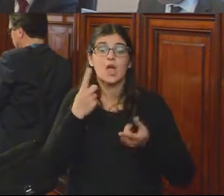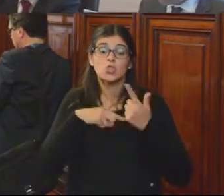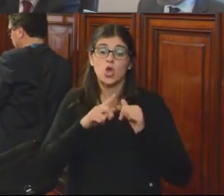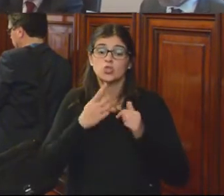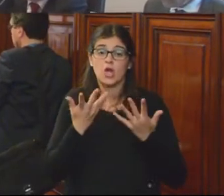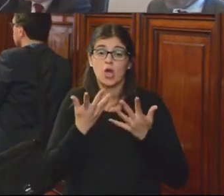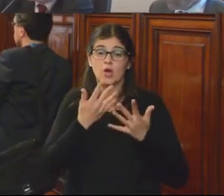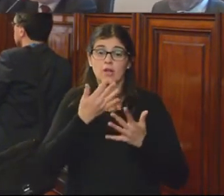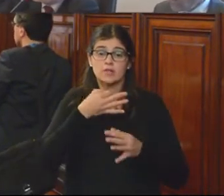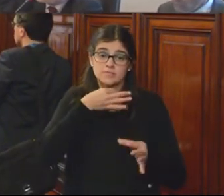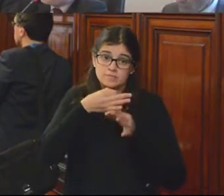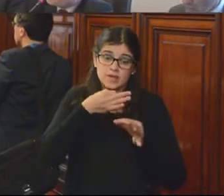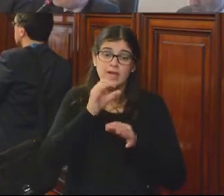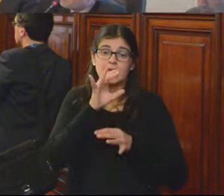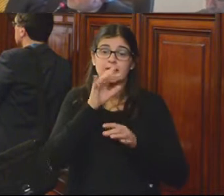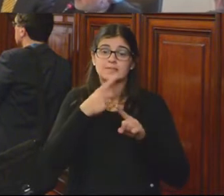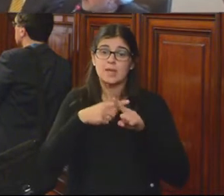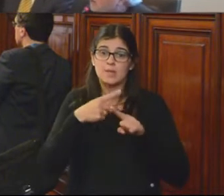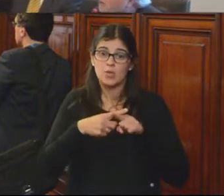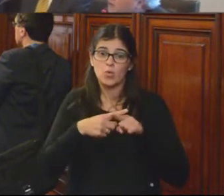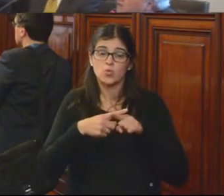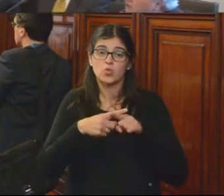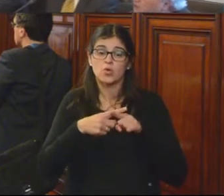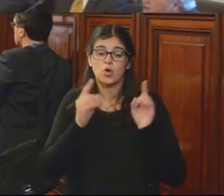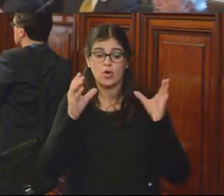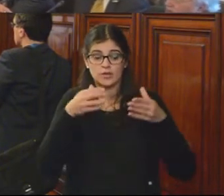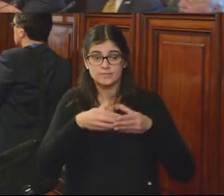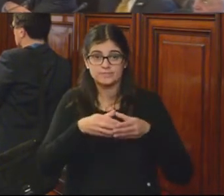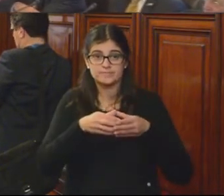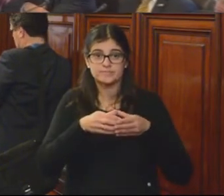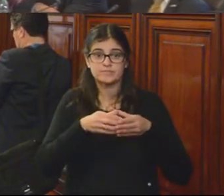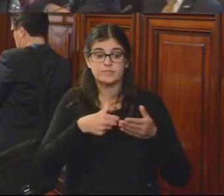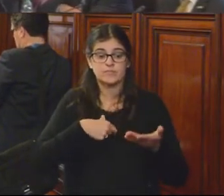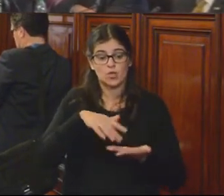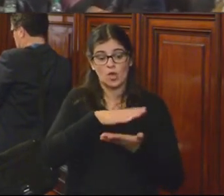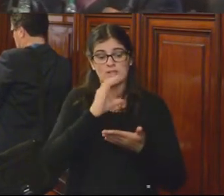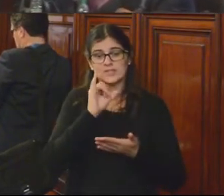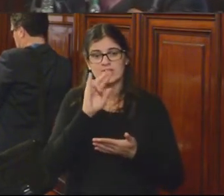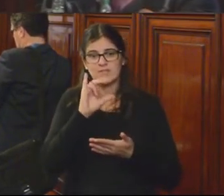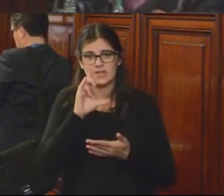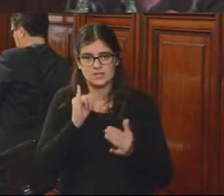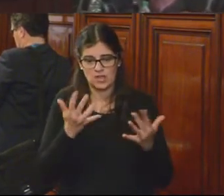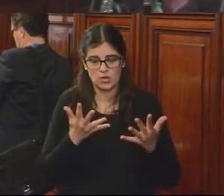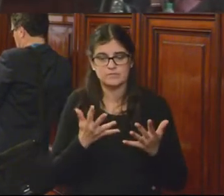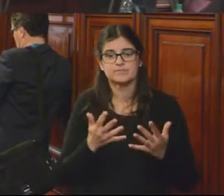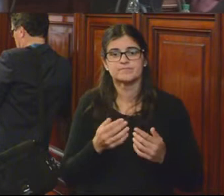la palabra hasta por 15 minutos para las organizaciones de la sociedad civil. Adelante, por favor.